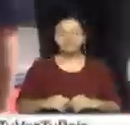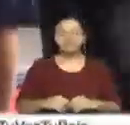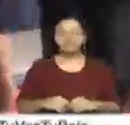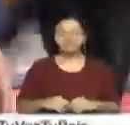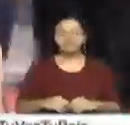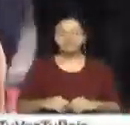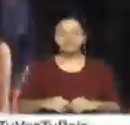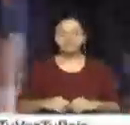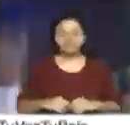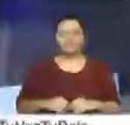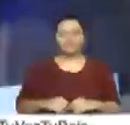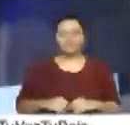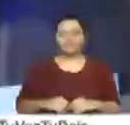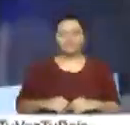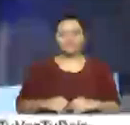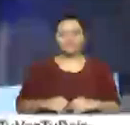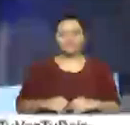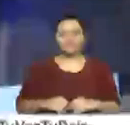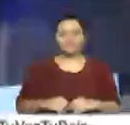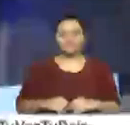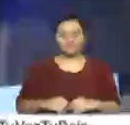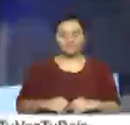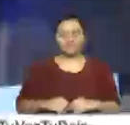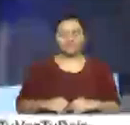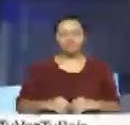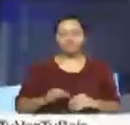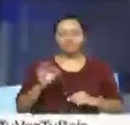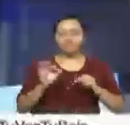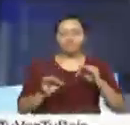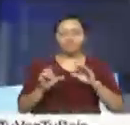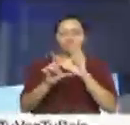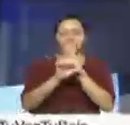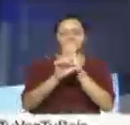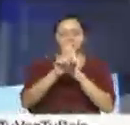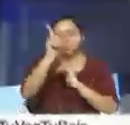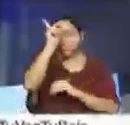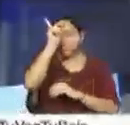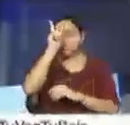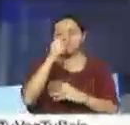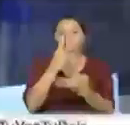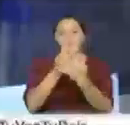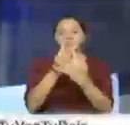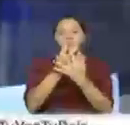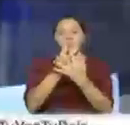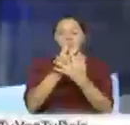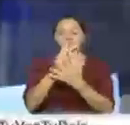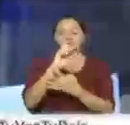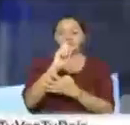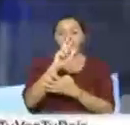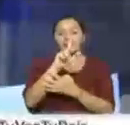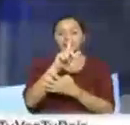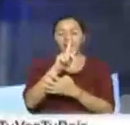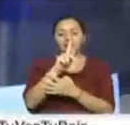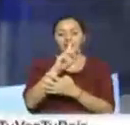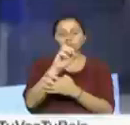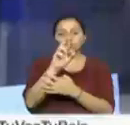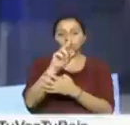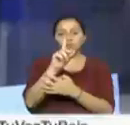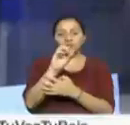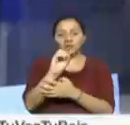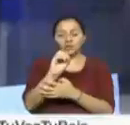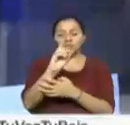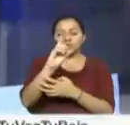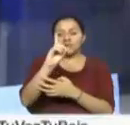Noticiero Ciudadano. La justicia peruana dictaminó prisión preventiva para Carlos Charly Pareja Cordero y Carlos Pareja